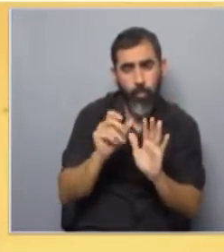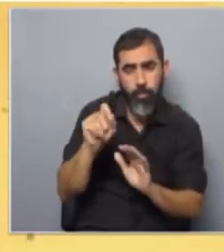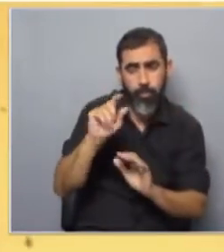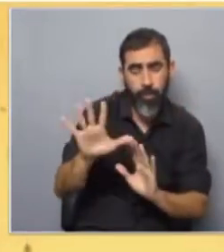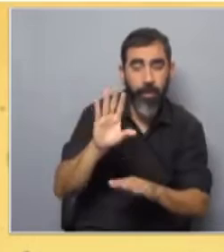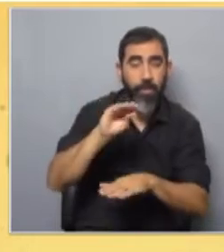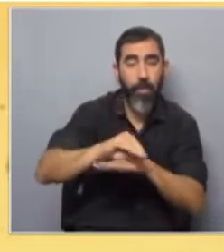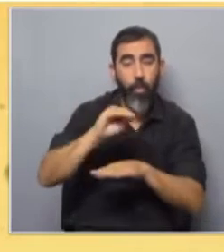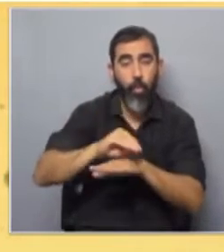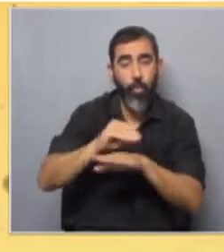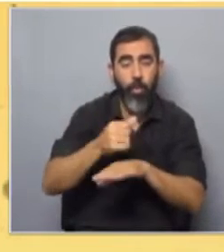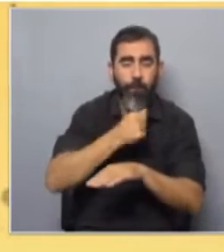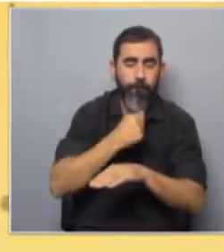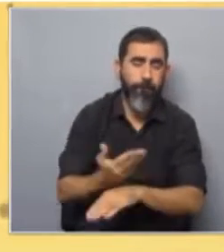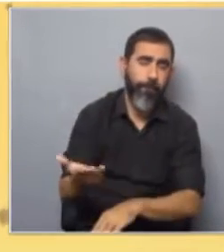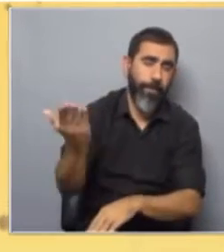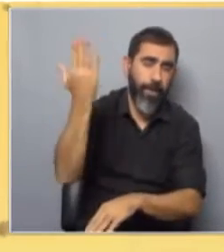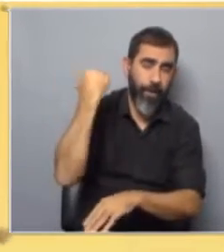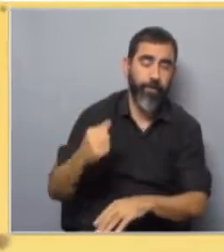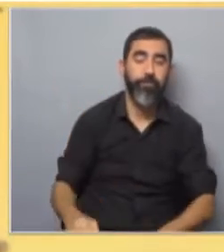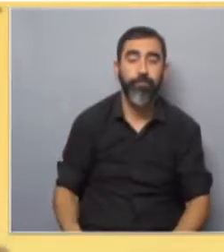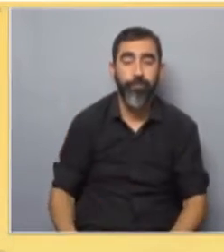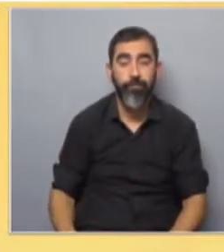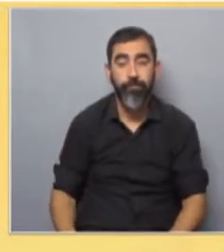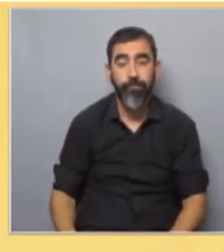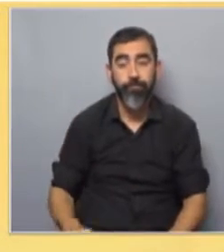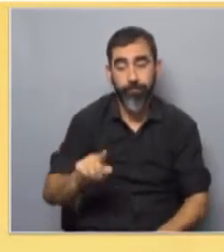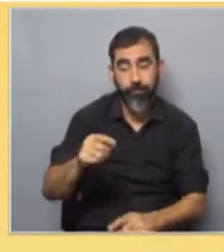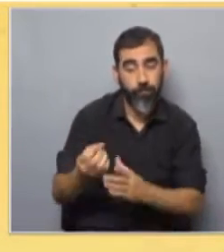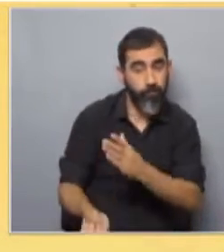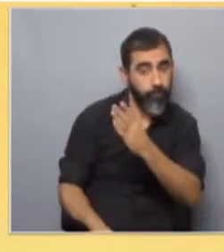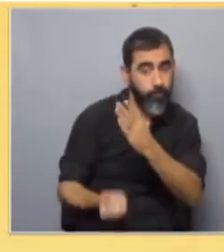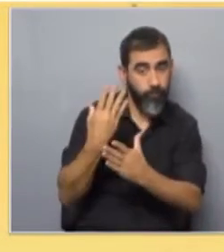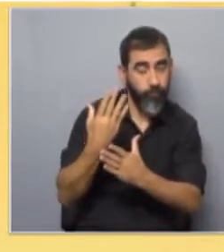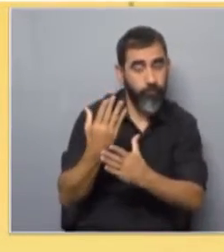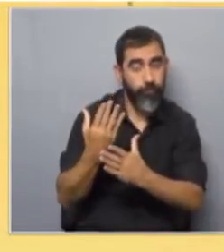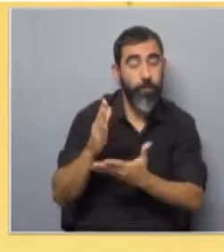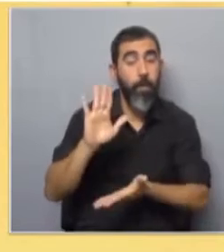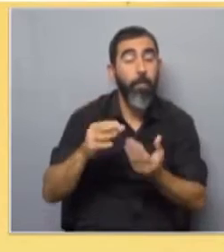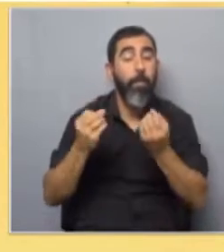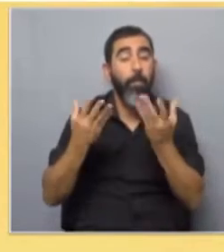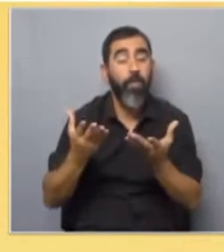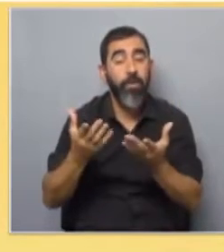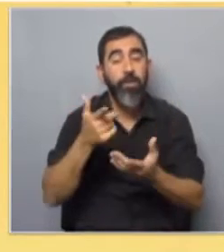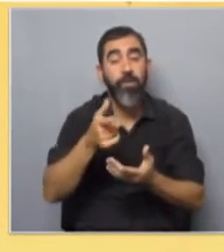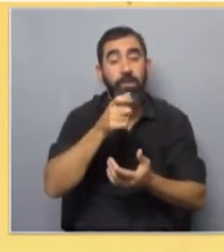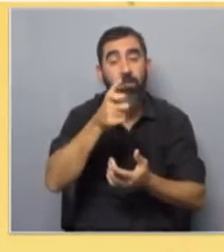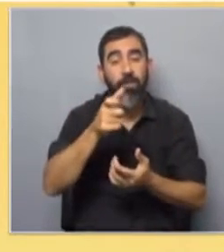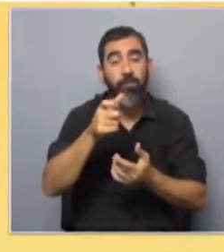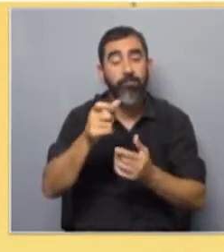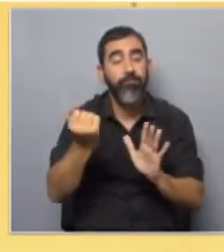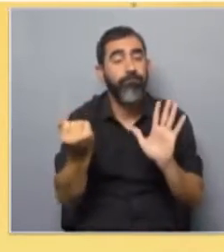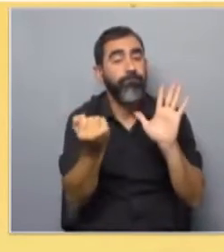las culturas milenarias. Y esto, por ejemplo, es un poco más novedoso, sobre todo porque constituye un